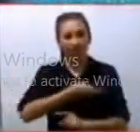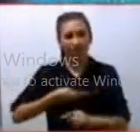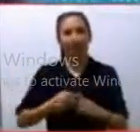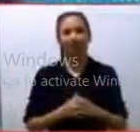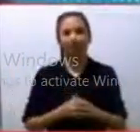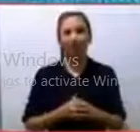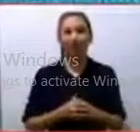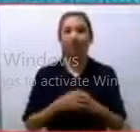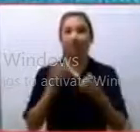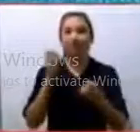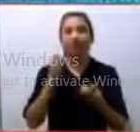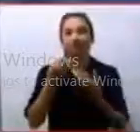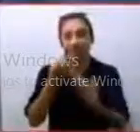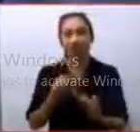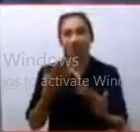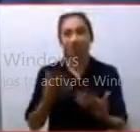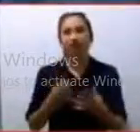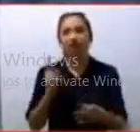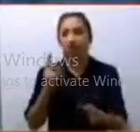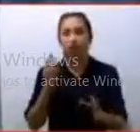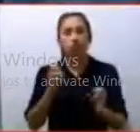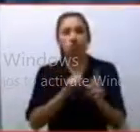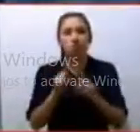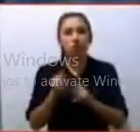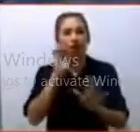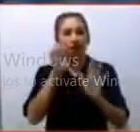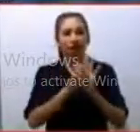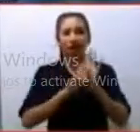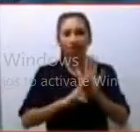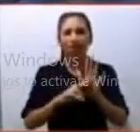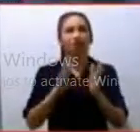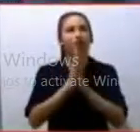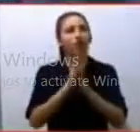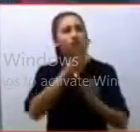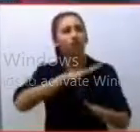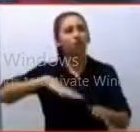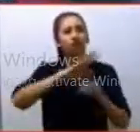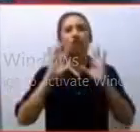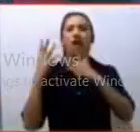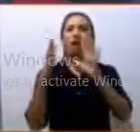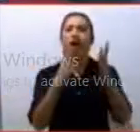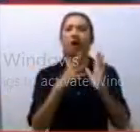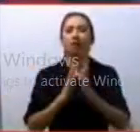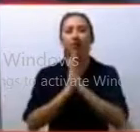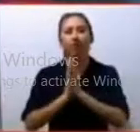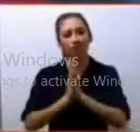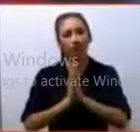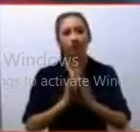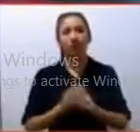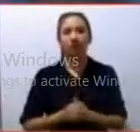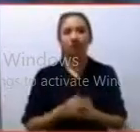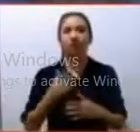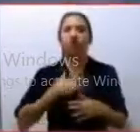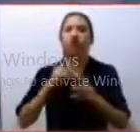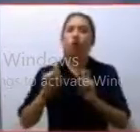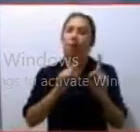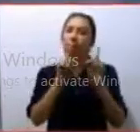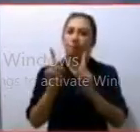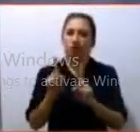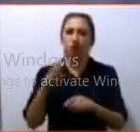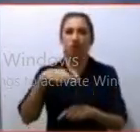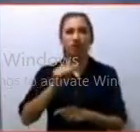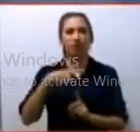Muchas gracias. Sí, la verdad que eres un ejemplo y lo que hemos visto ahorita nos motiva muchísimo. Claro, un aplauso sí. Fuerte, un aplauso. Por favor. Gracias, Rosalía, por estar acá. Y yo hago una pregunta,